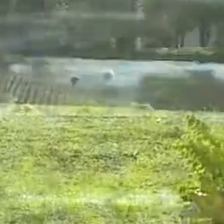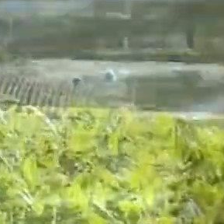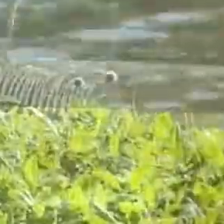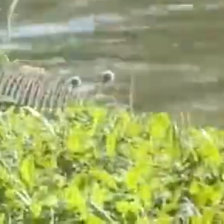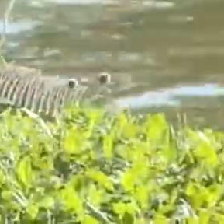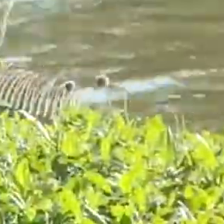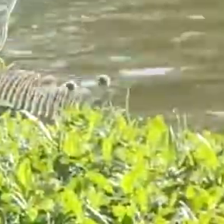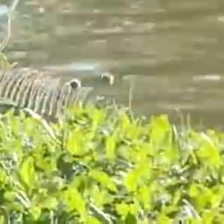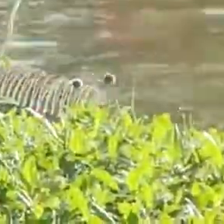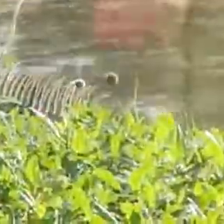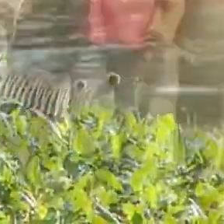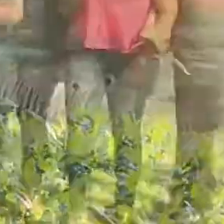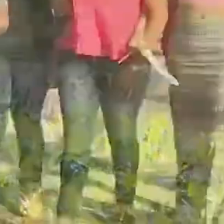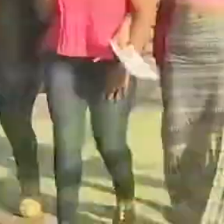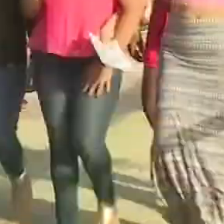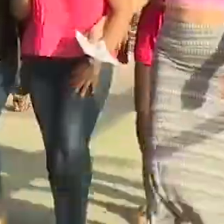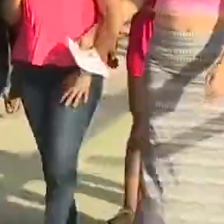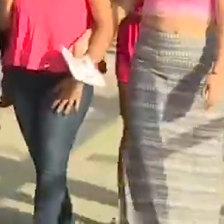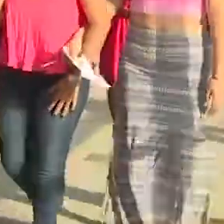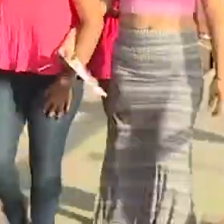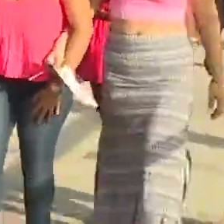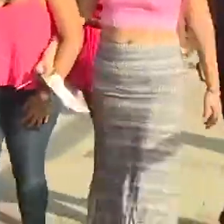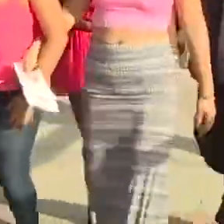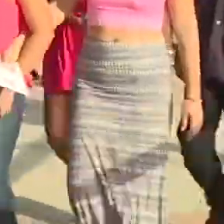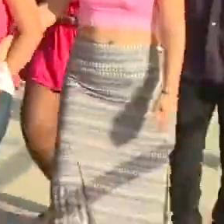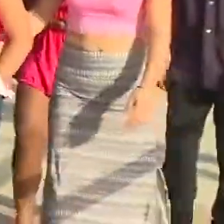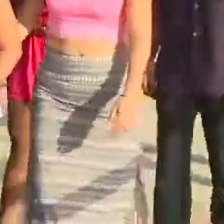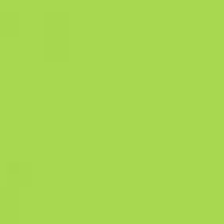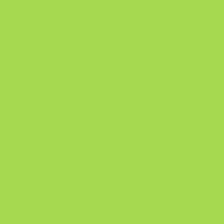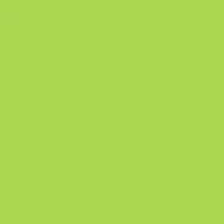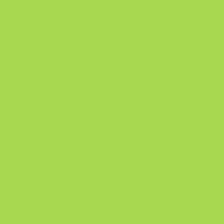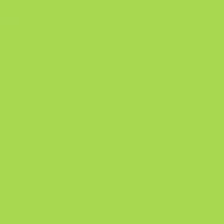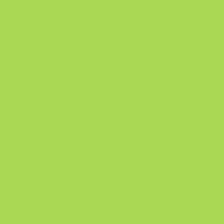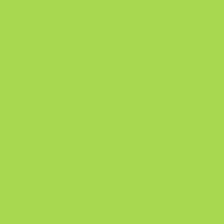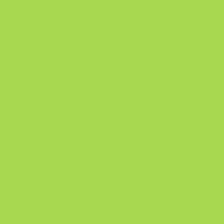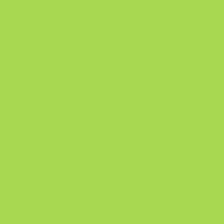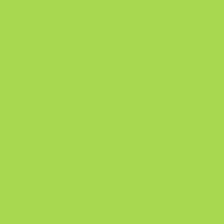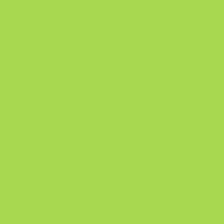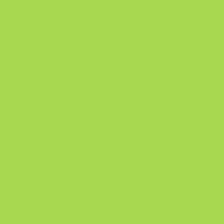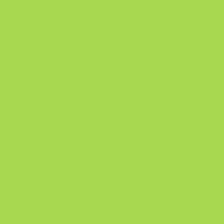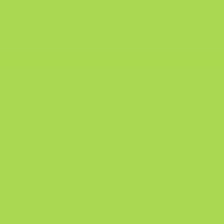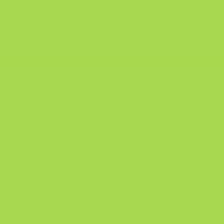Por una universidad más incluyente e innovadora.